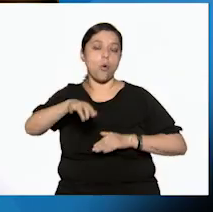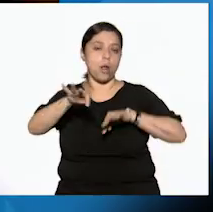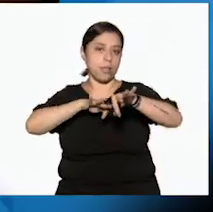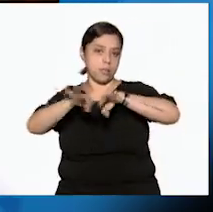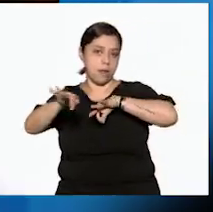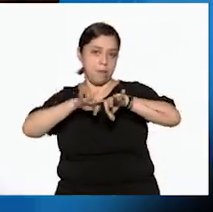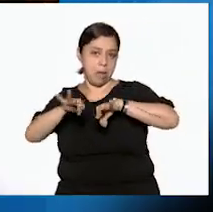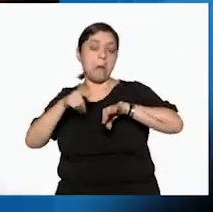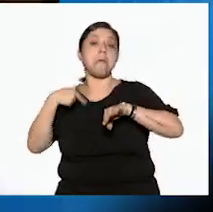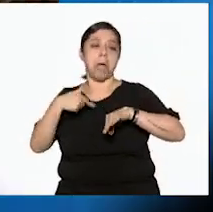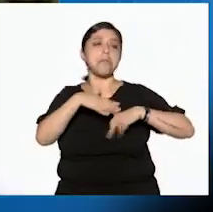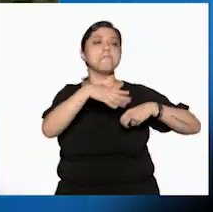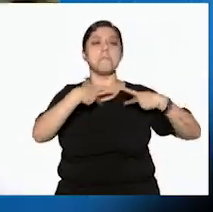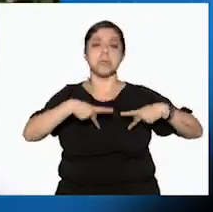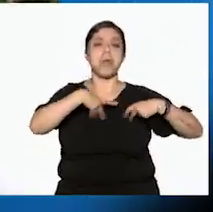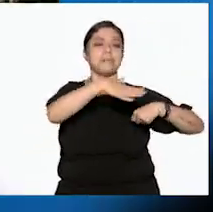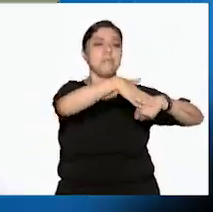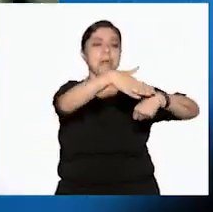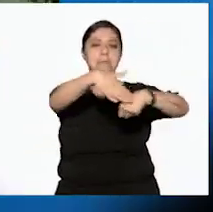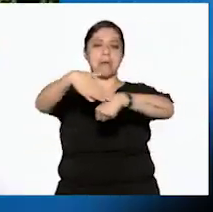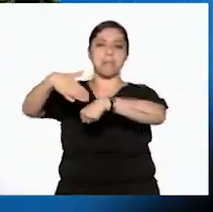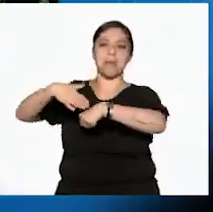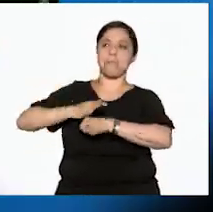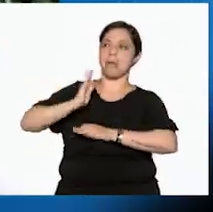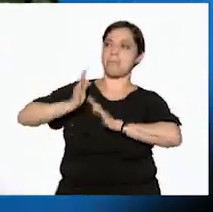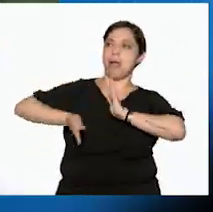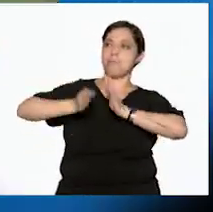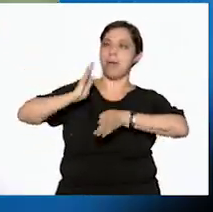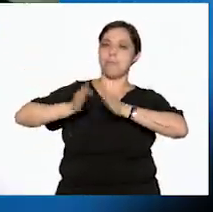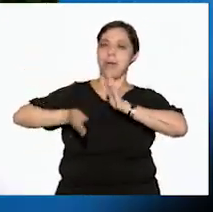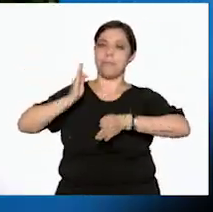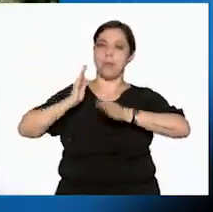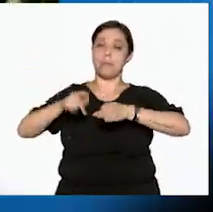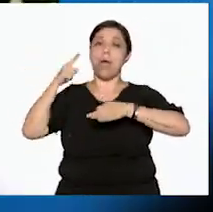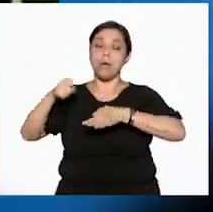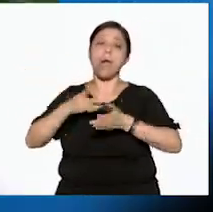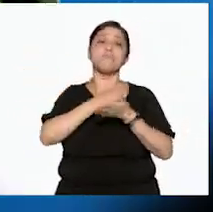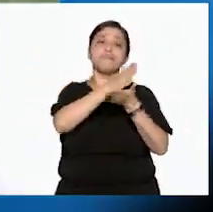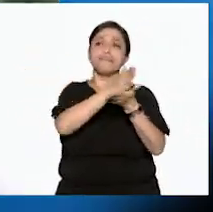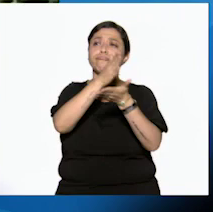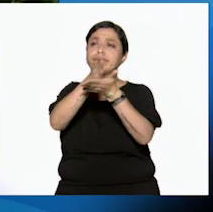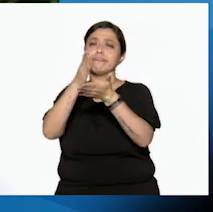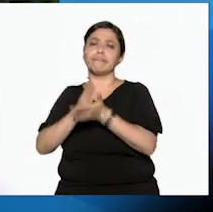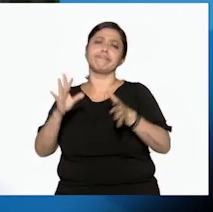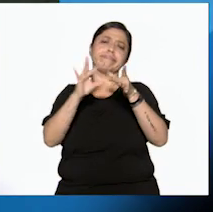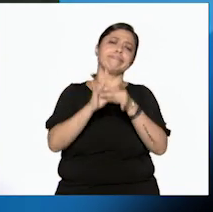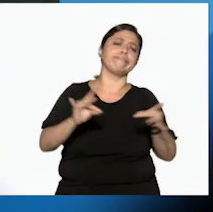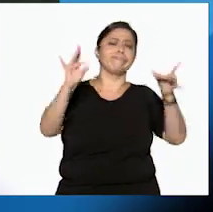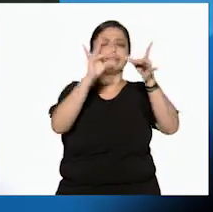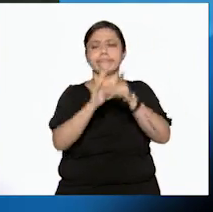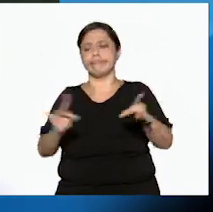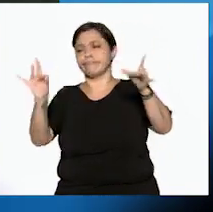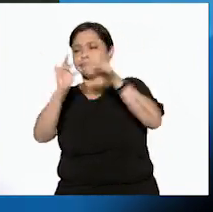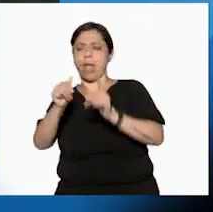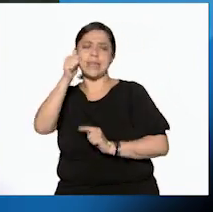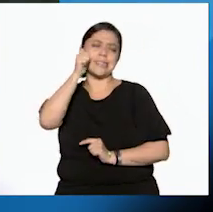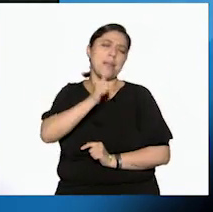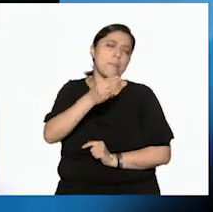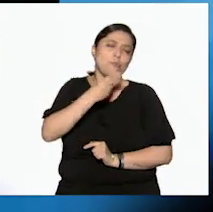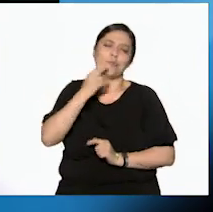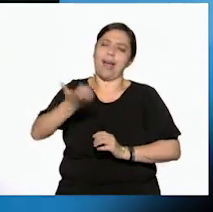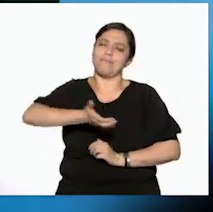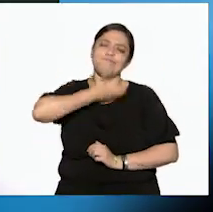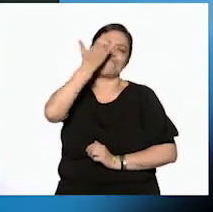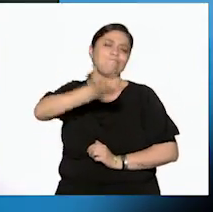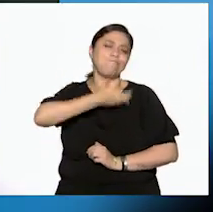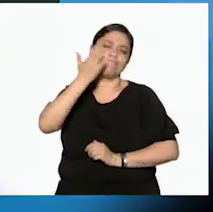la simpatía de los votantes gracias a su extensa campaña y a un discurso chispeante, cargado de refranes y expresiones